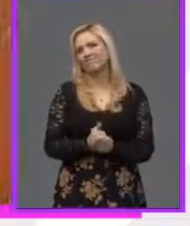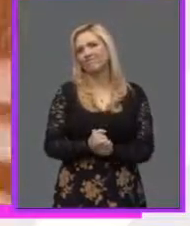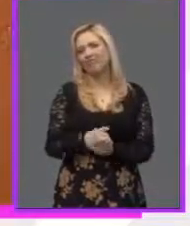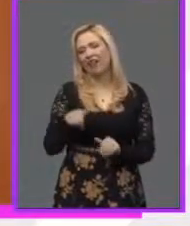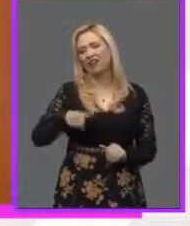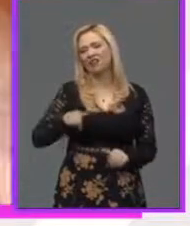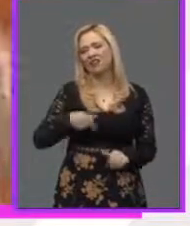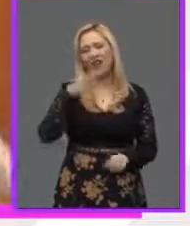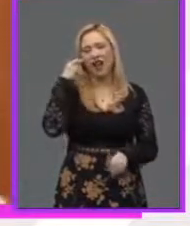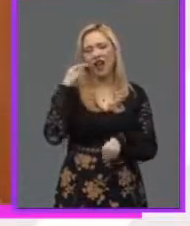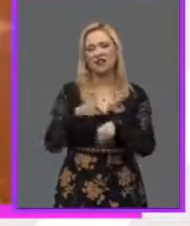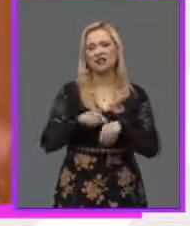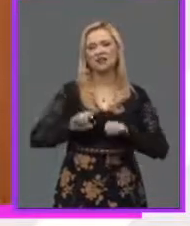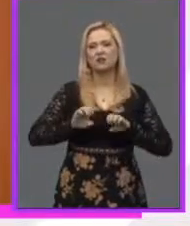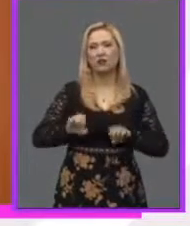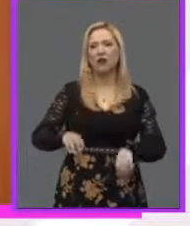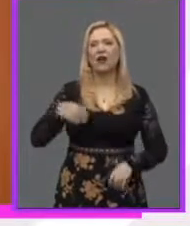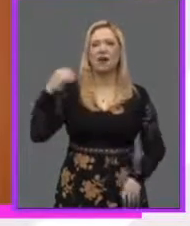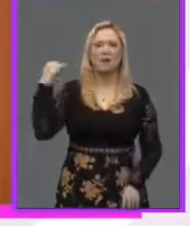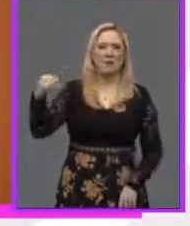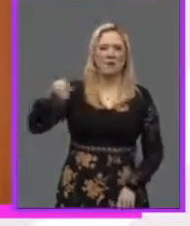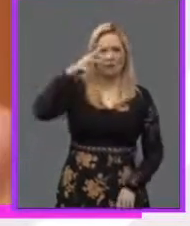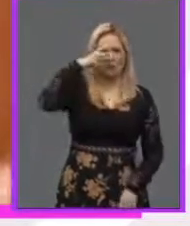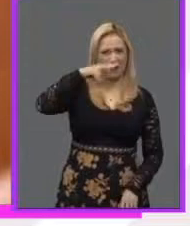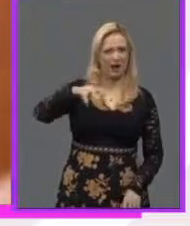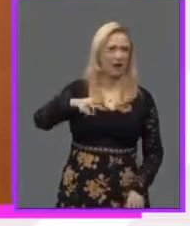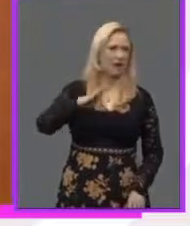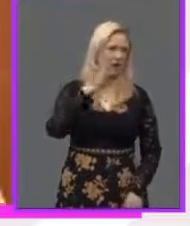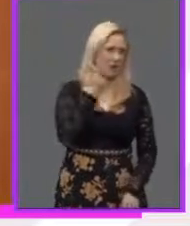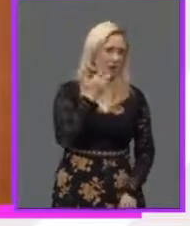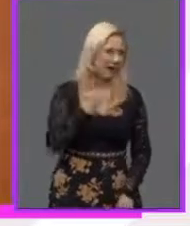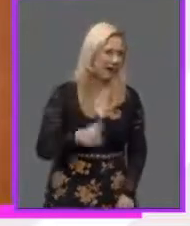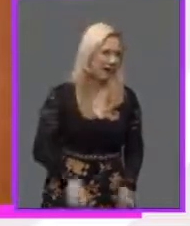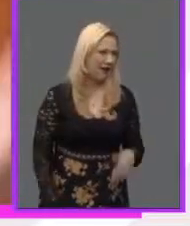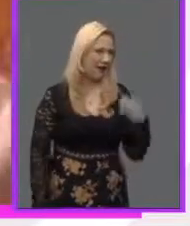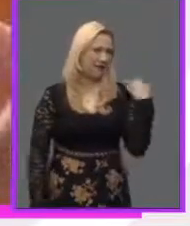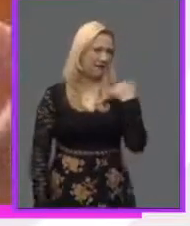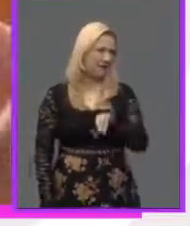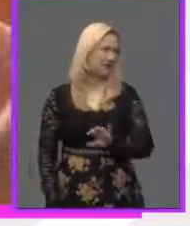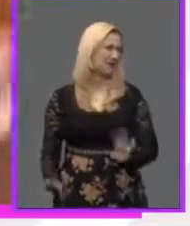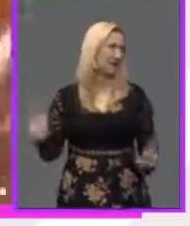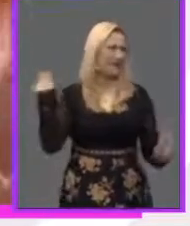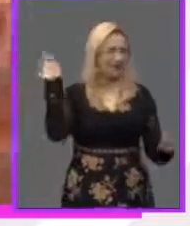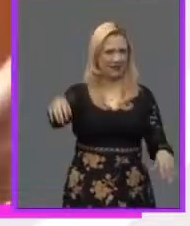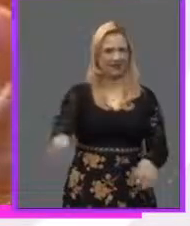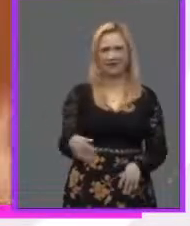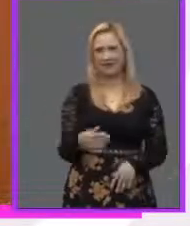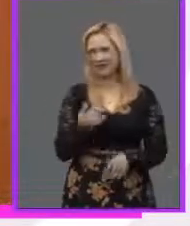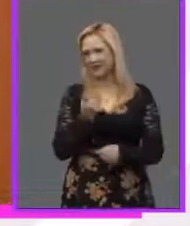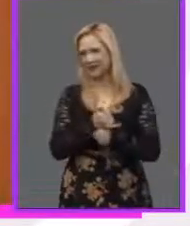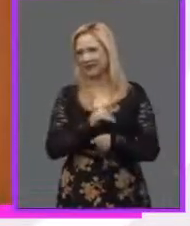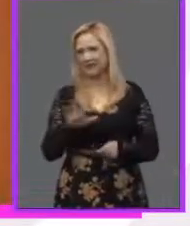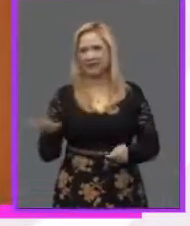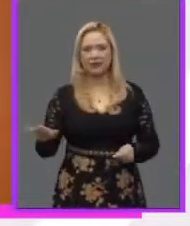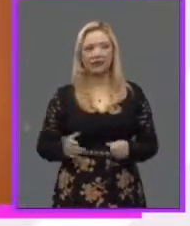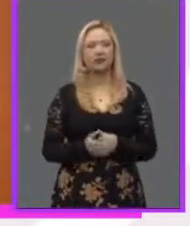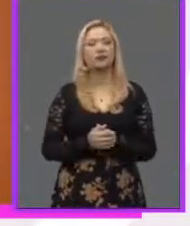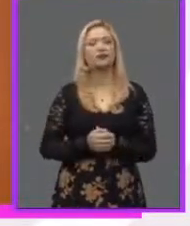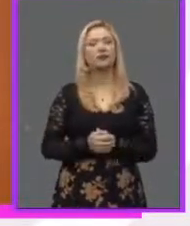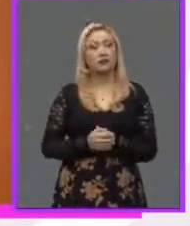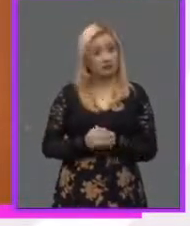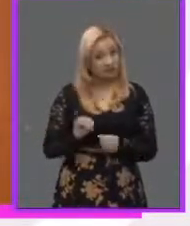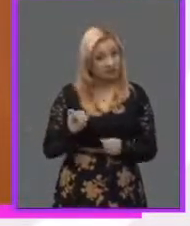Porque precisamente nos preocupa que de pronto se diga, no, en México no hay racismo, no, en México no pasan esas cosas, y